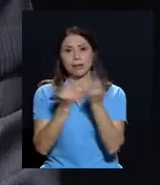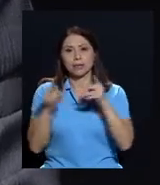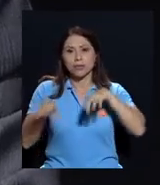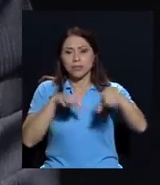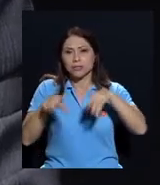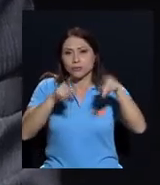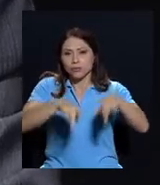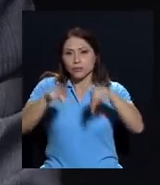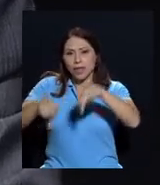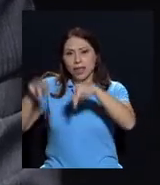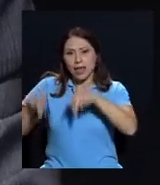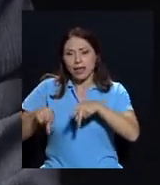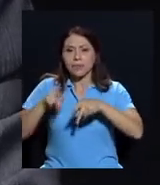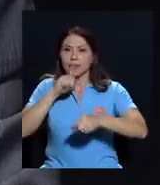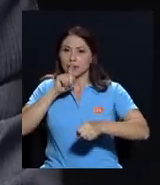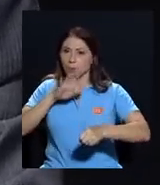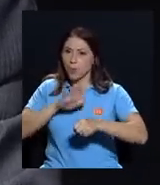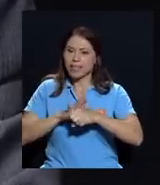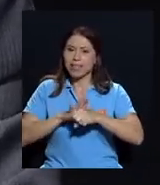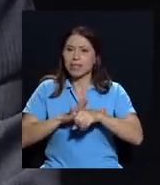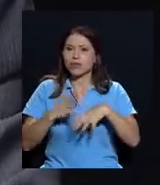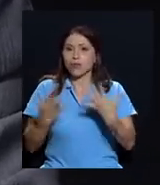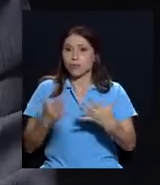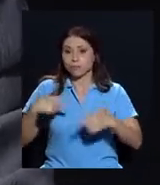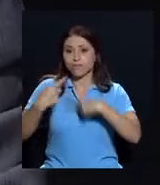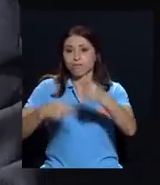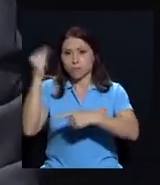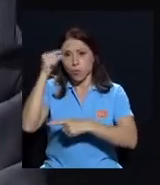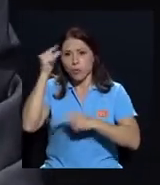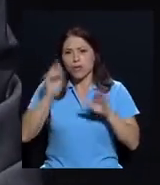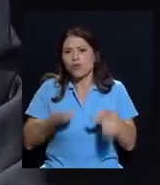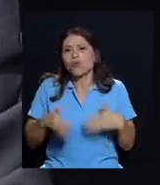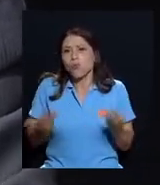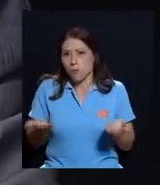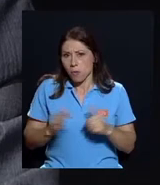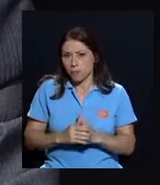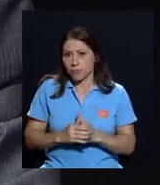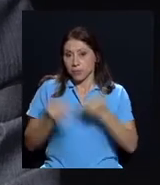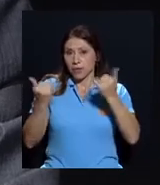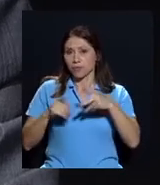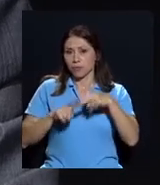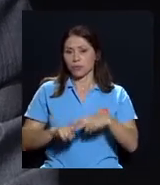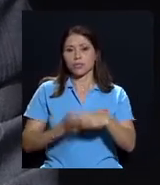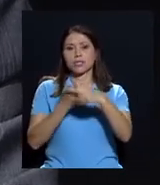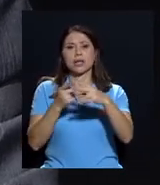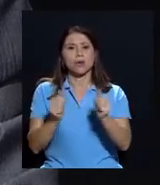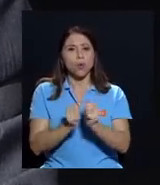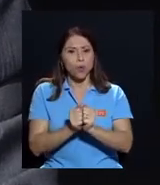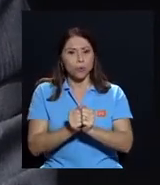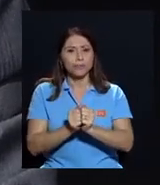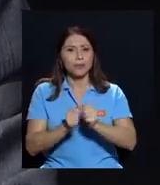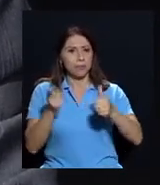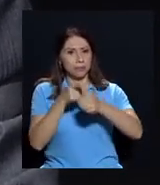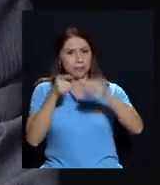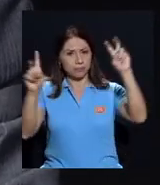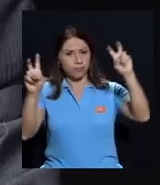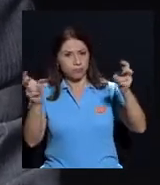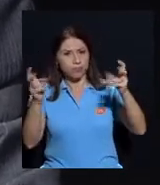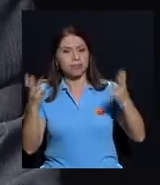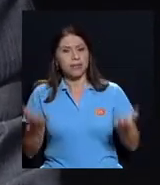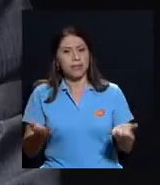está prometiendo de llegar a ser gobierno y sin más vamos a iniciar con el primer tema que